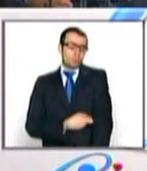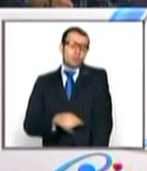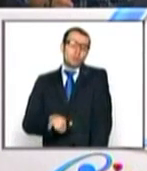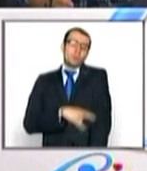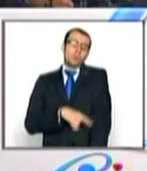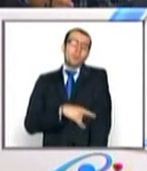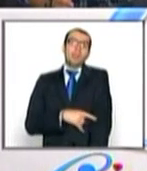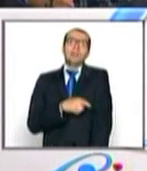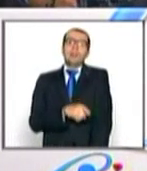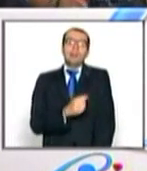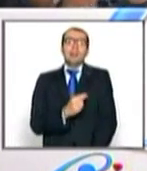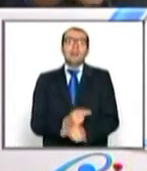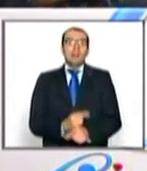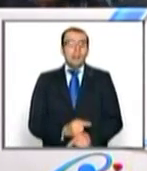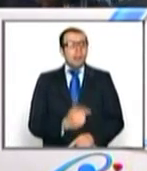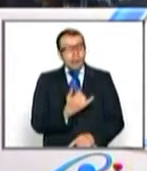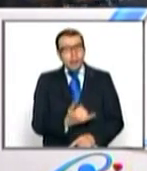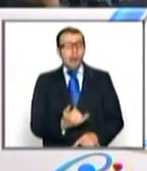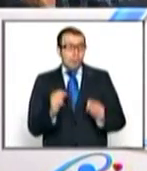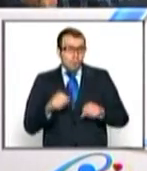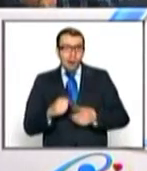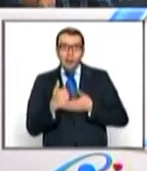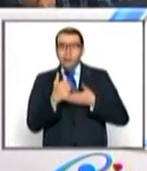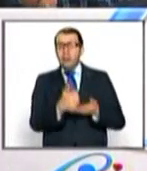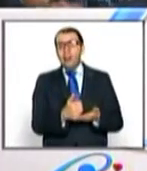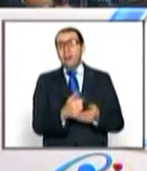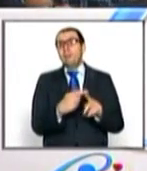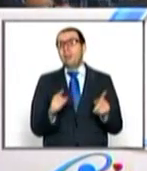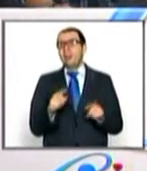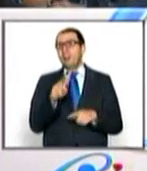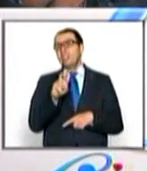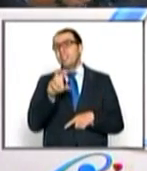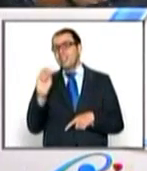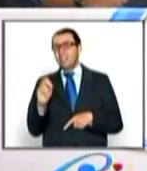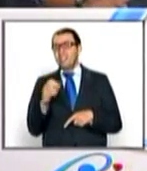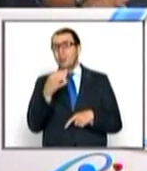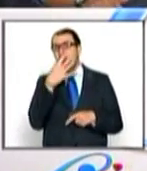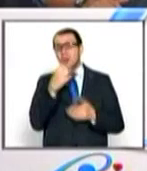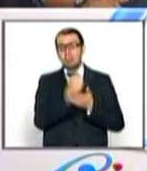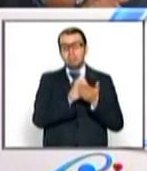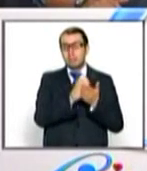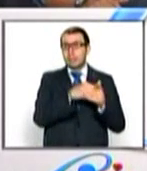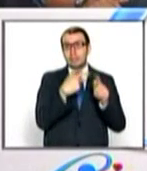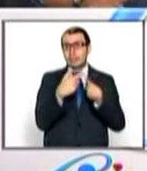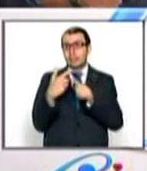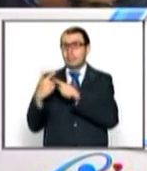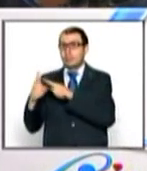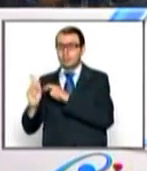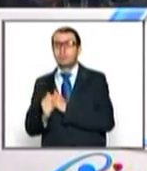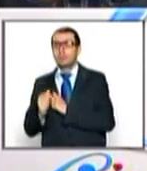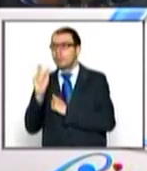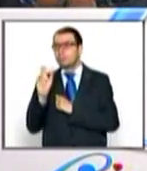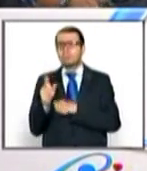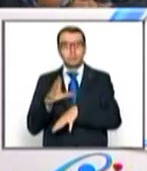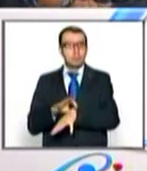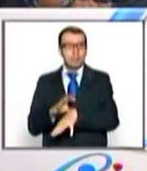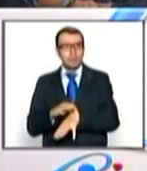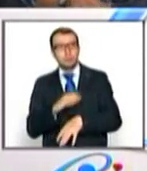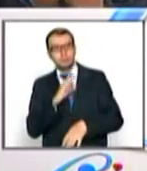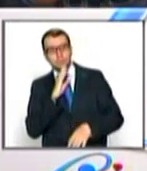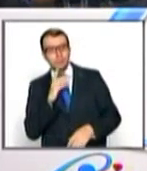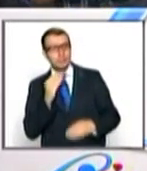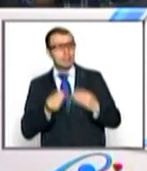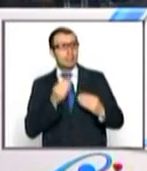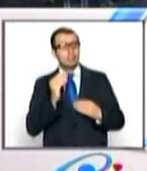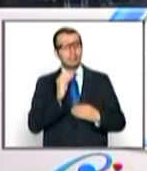de tratamientos y de posibilidades, pues existen más de 70 medicamentos distintos. Una vez que tú escojas como médico qué es lo que vas a hacer con el paciente,